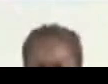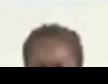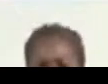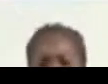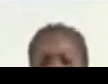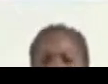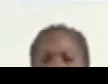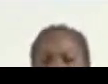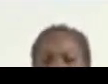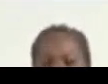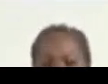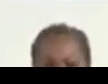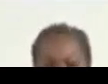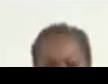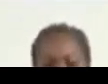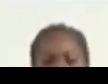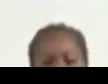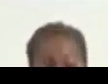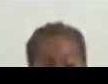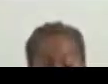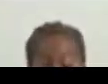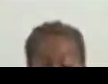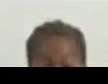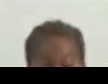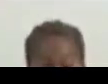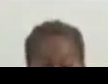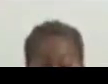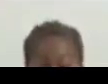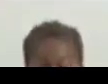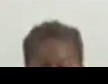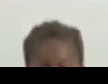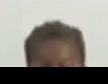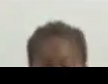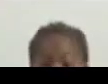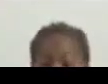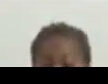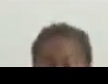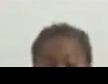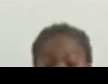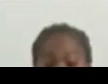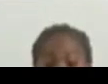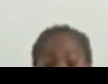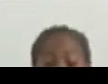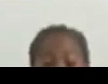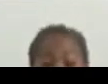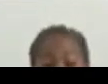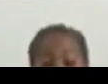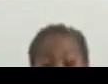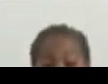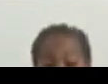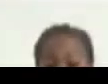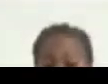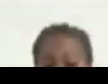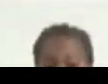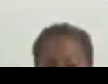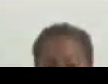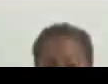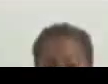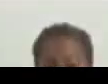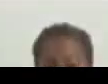vamos a llegar a 14 hectárea de arroz y además Vamos a sembrar 41 hectárea de maíz intercalao con